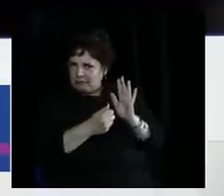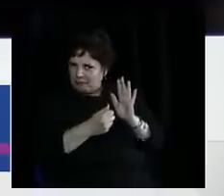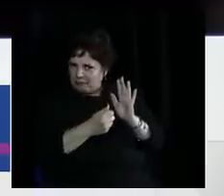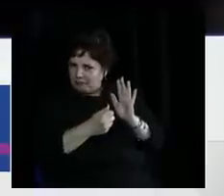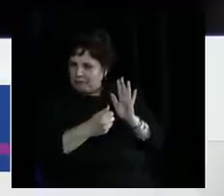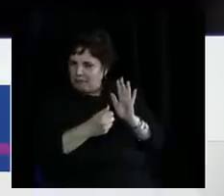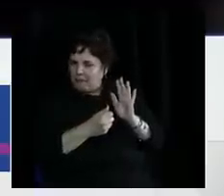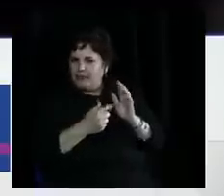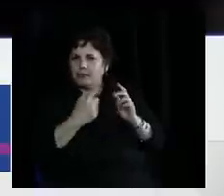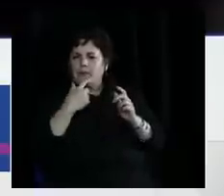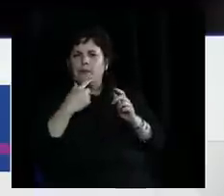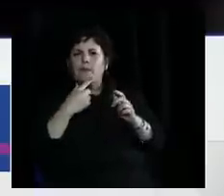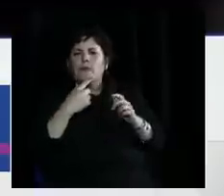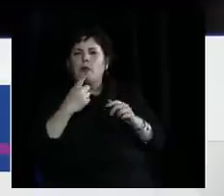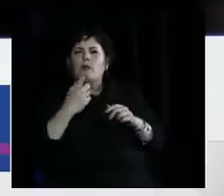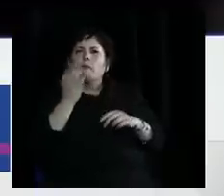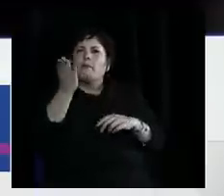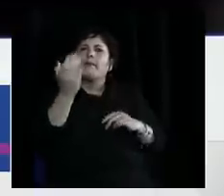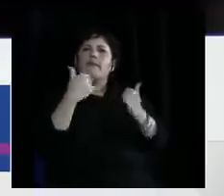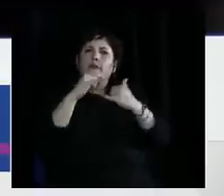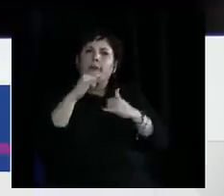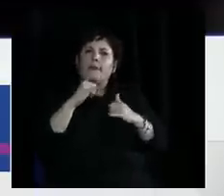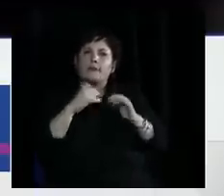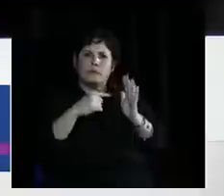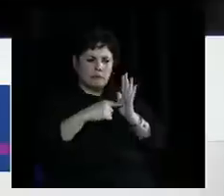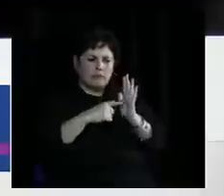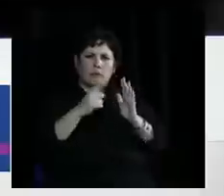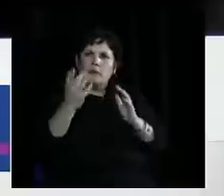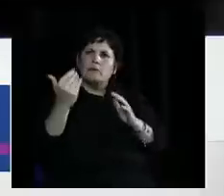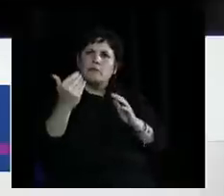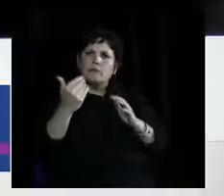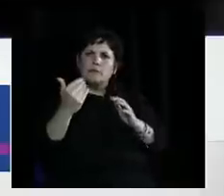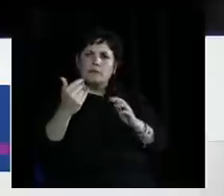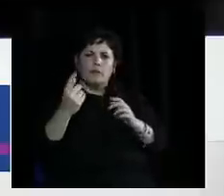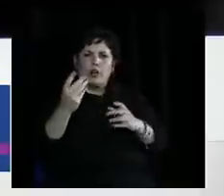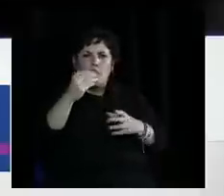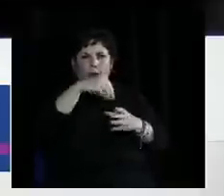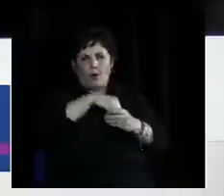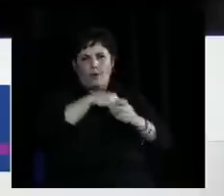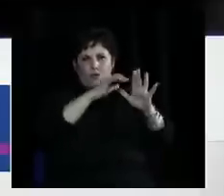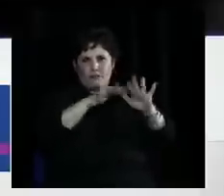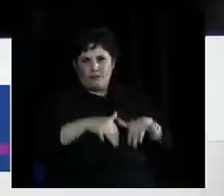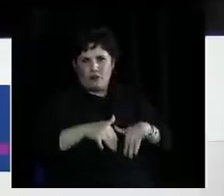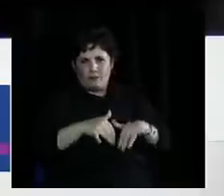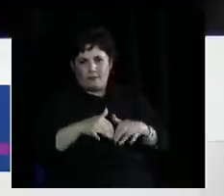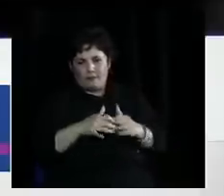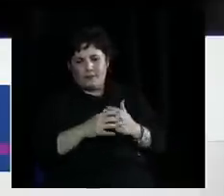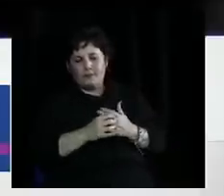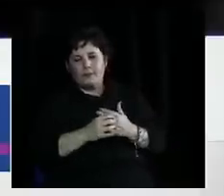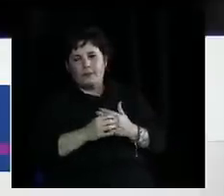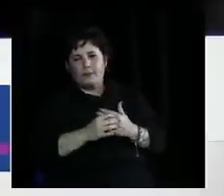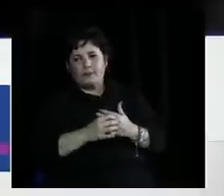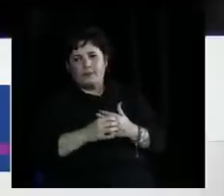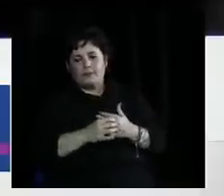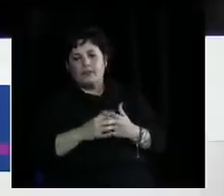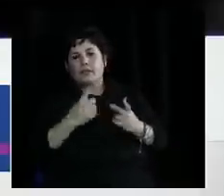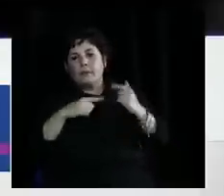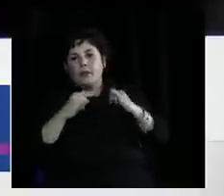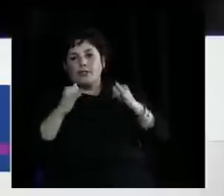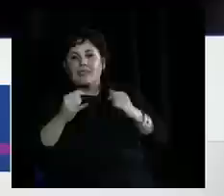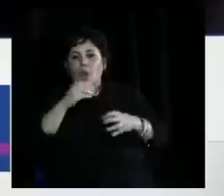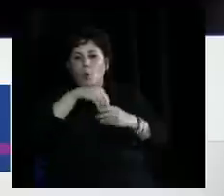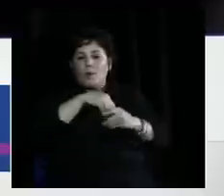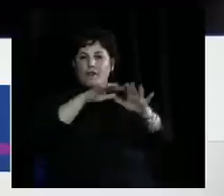pedidos rechazados que estaban de acuerdo a la ley, nosotros no los incluimos en el informe, no están incluidos en este informe. Sí